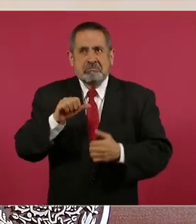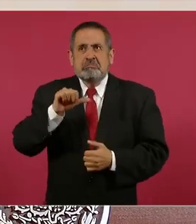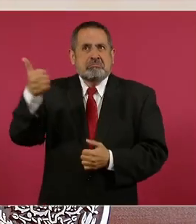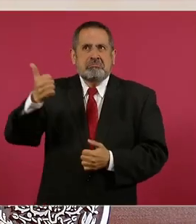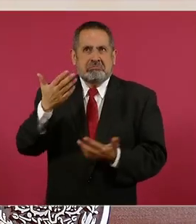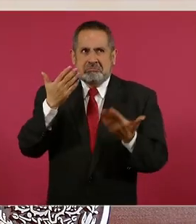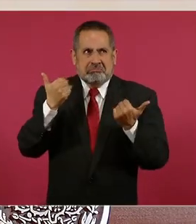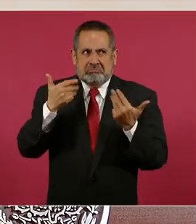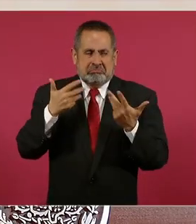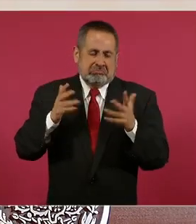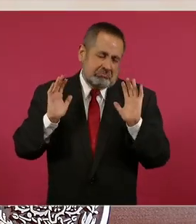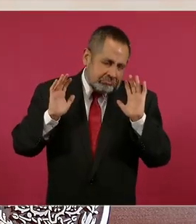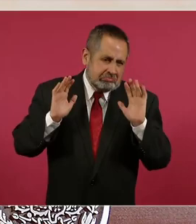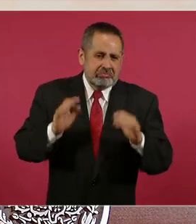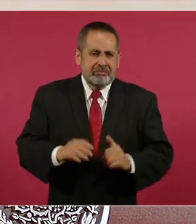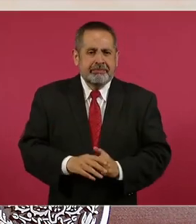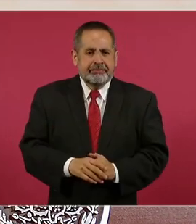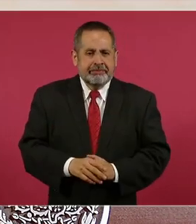Sano,